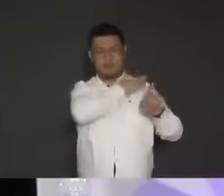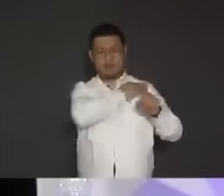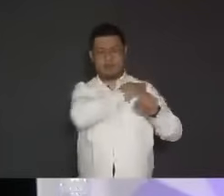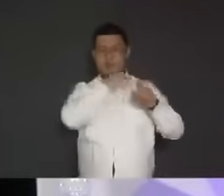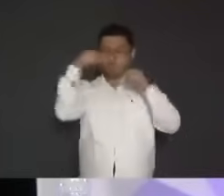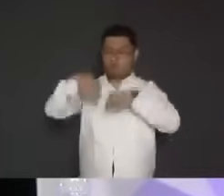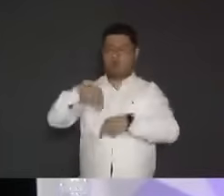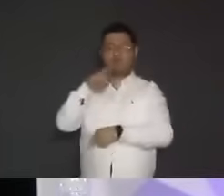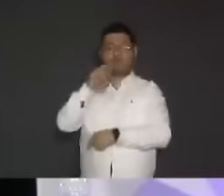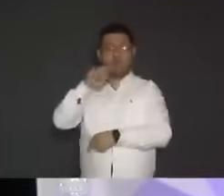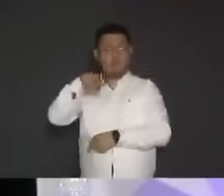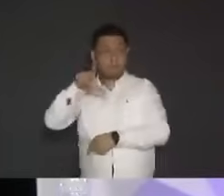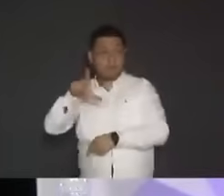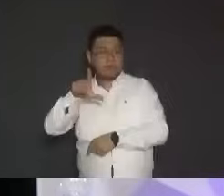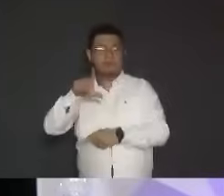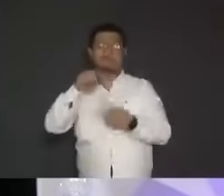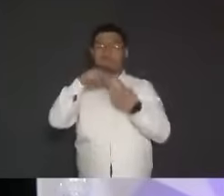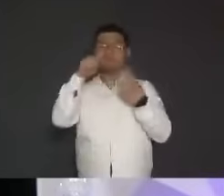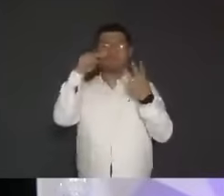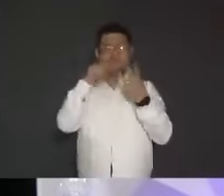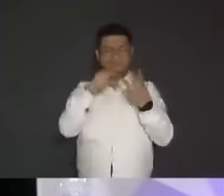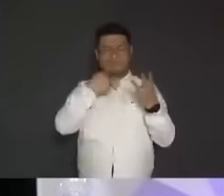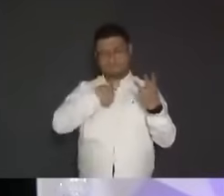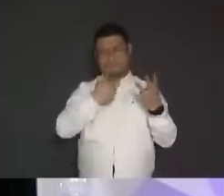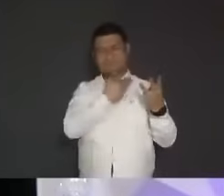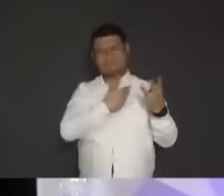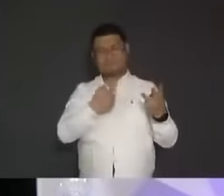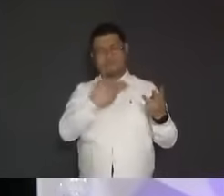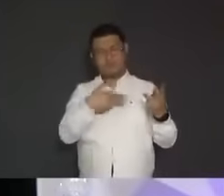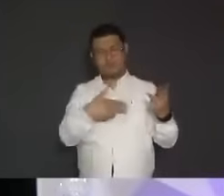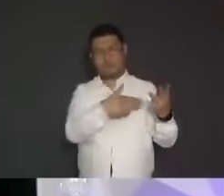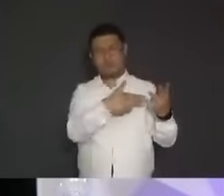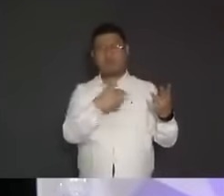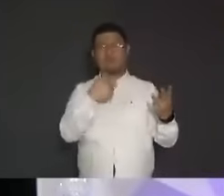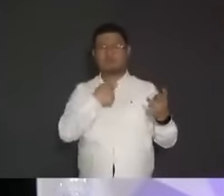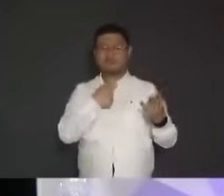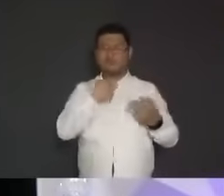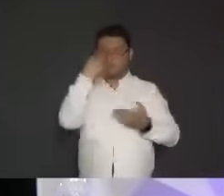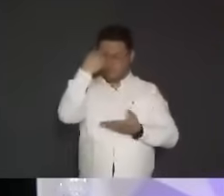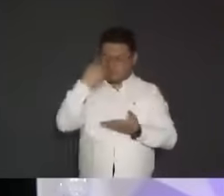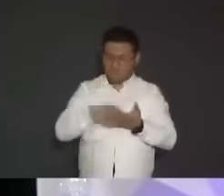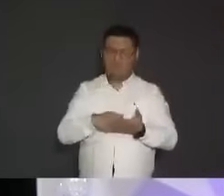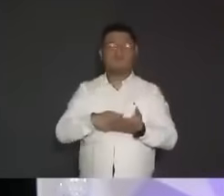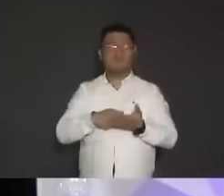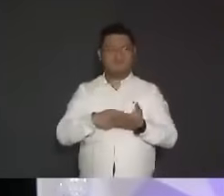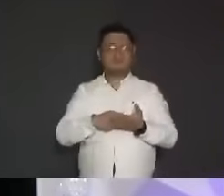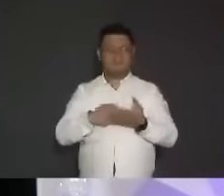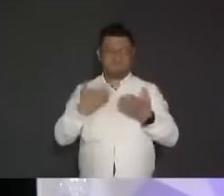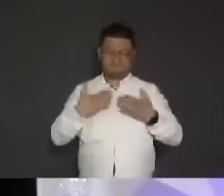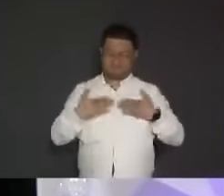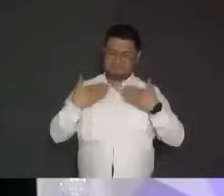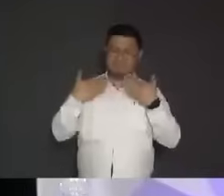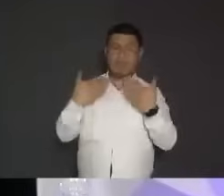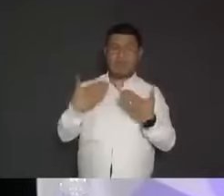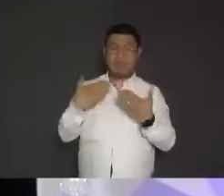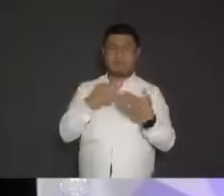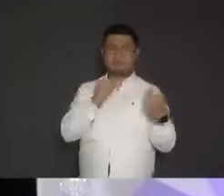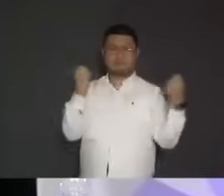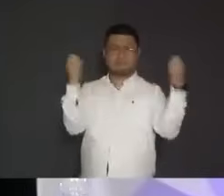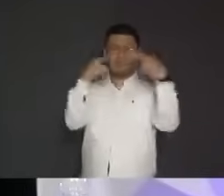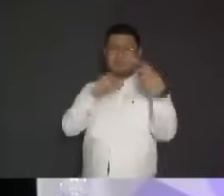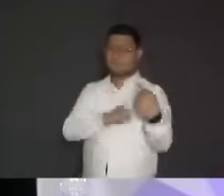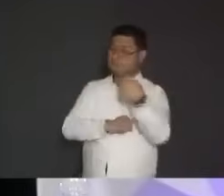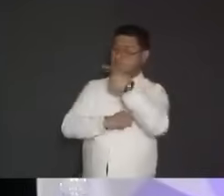Pacheco. Yo tengo fe. Tengo confianza que en octubre nos veremos en la Plaza Grande de Mérida para que